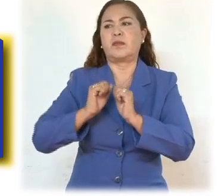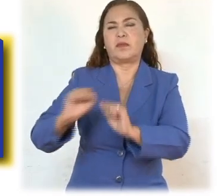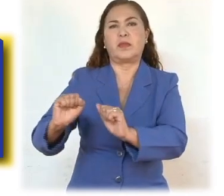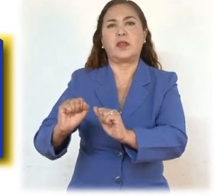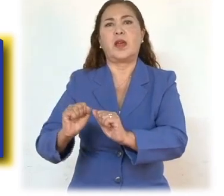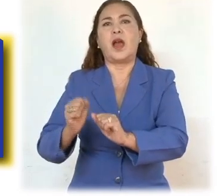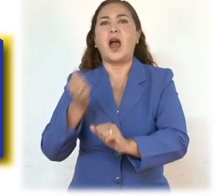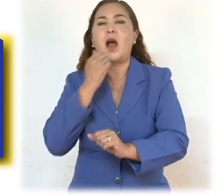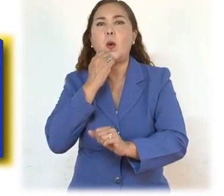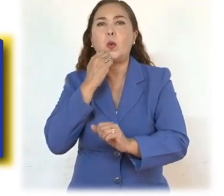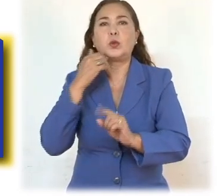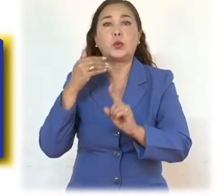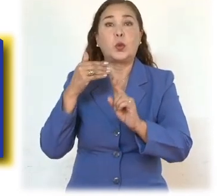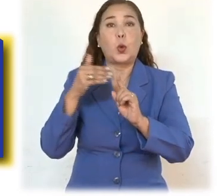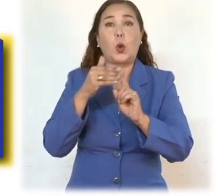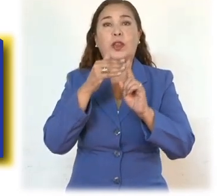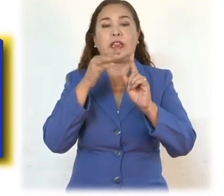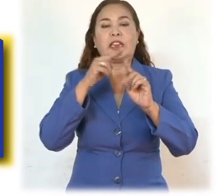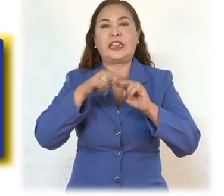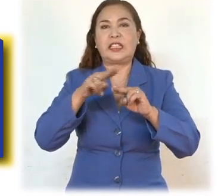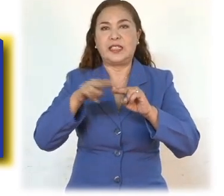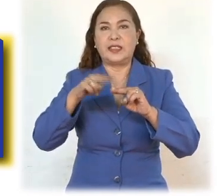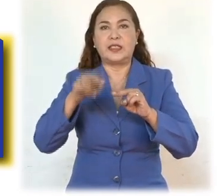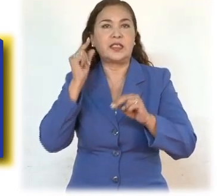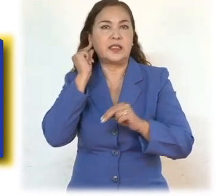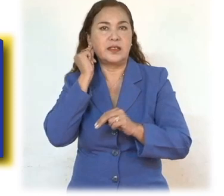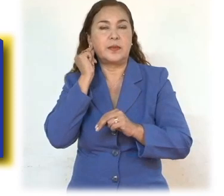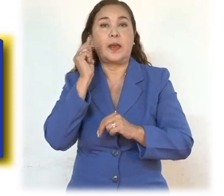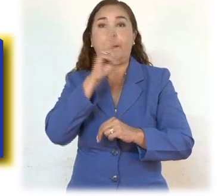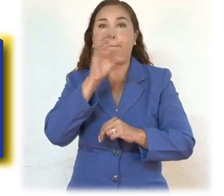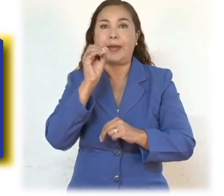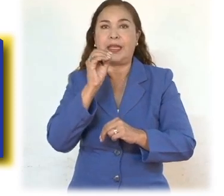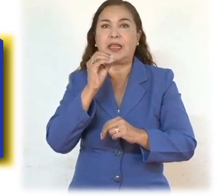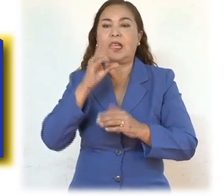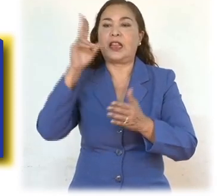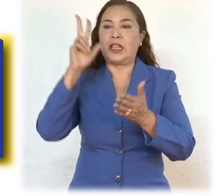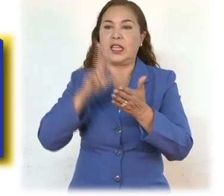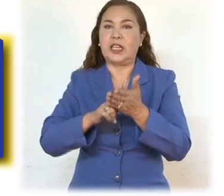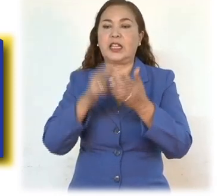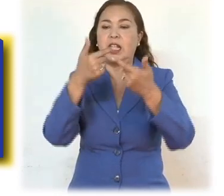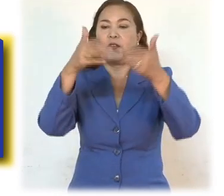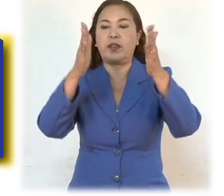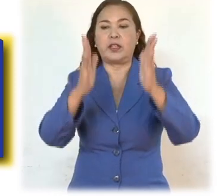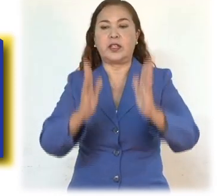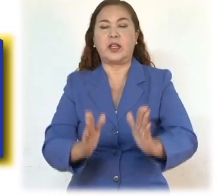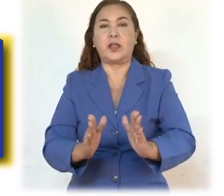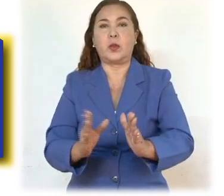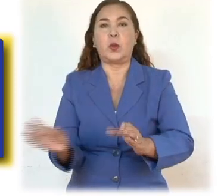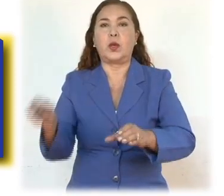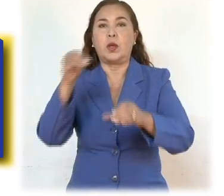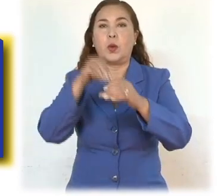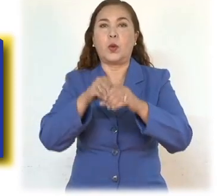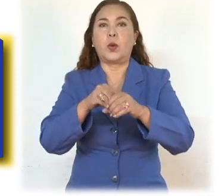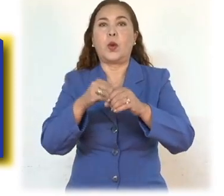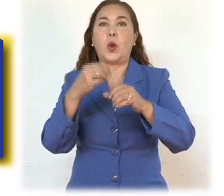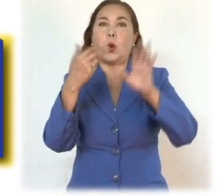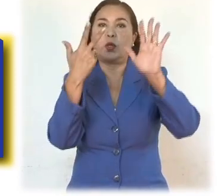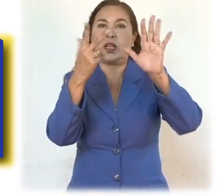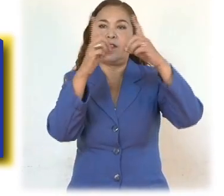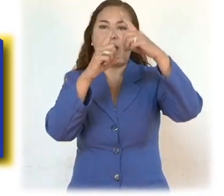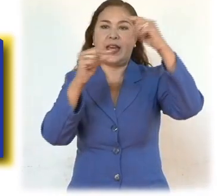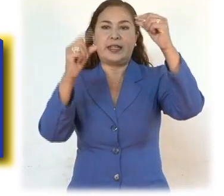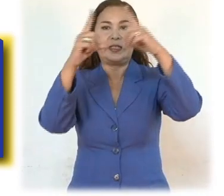las niñas día 20 decreto del liador que incorpora la octava